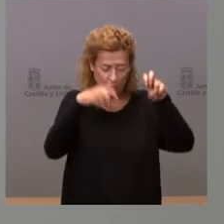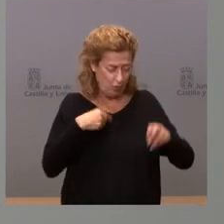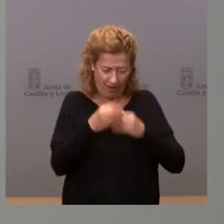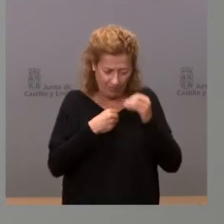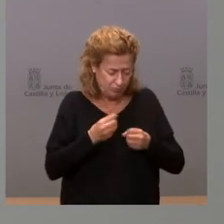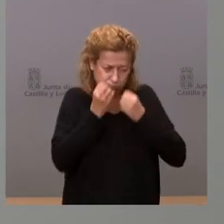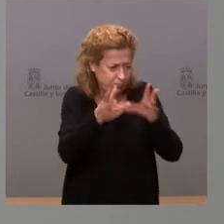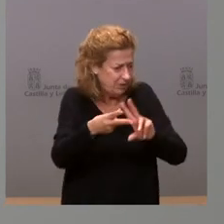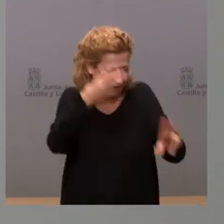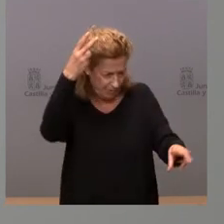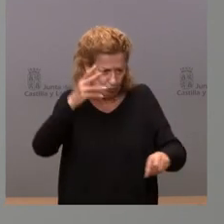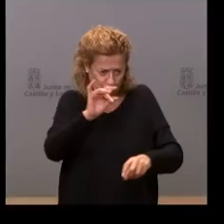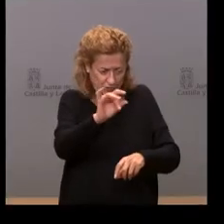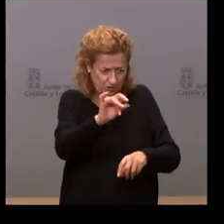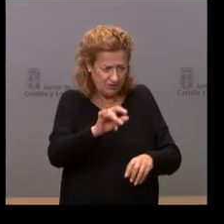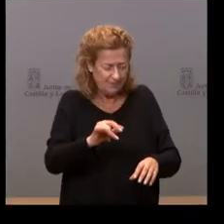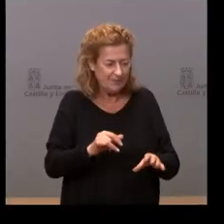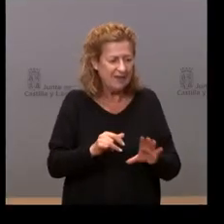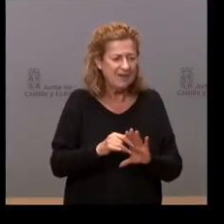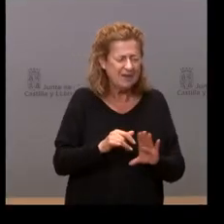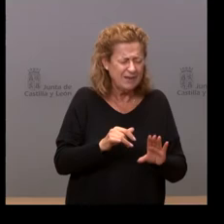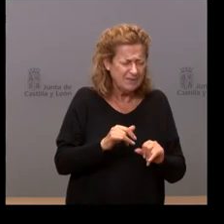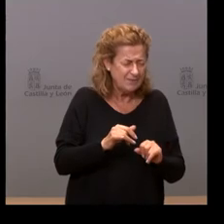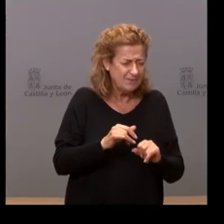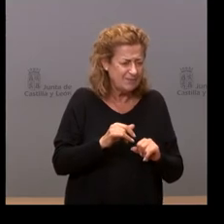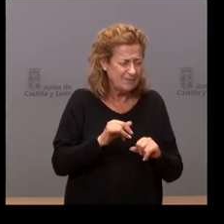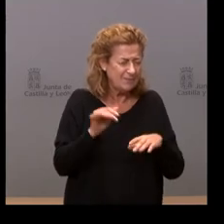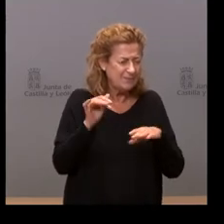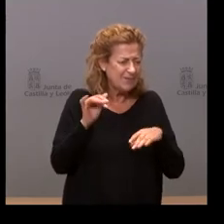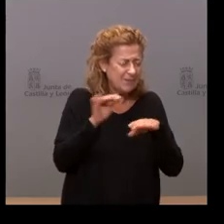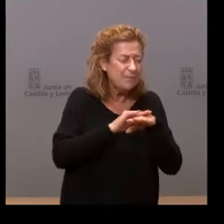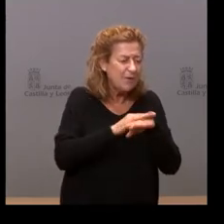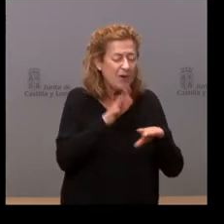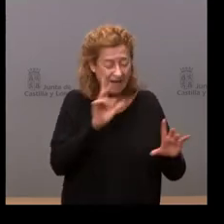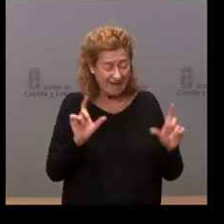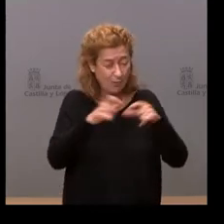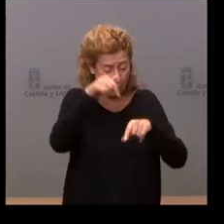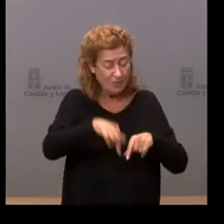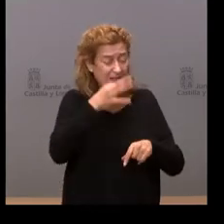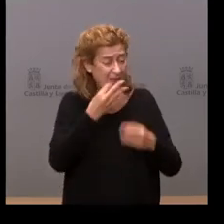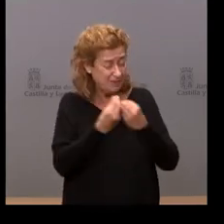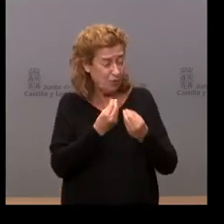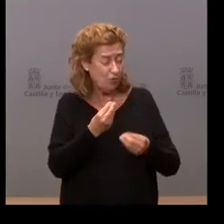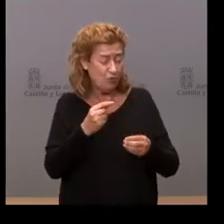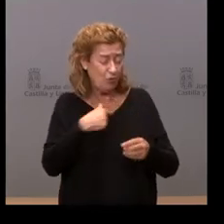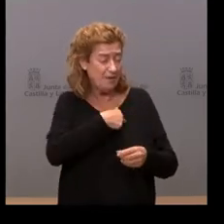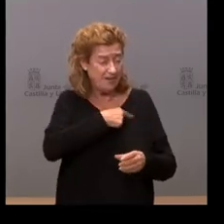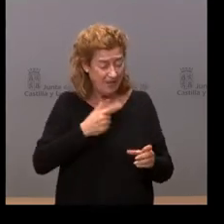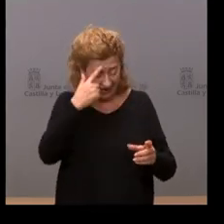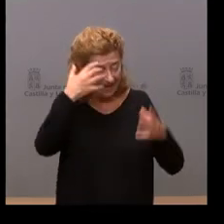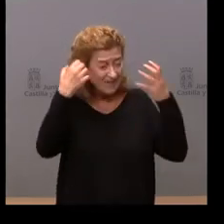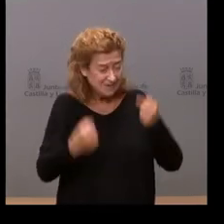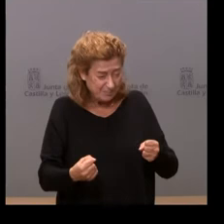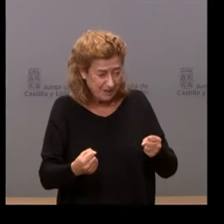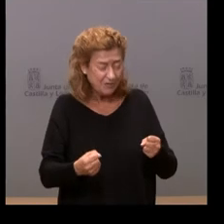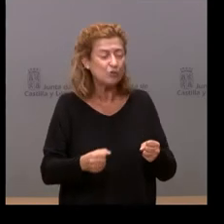supuesto con la reunión con el comité de expertos viendo los datos de contagios de hoy otro récord